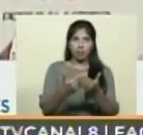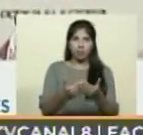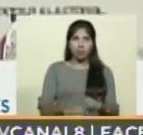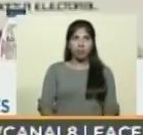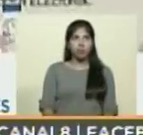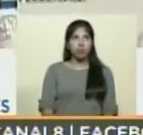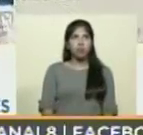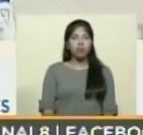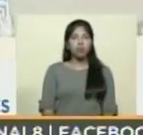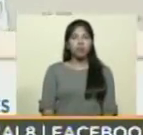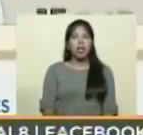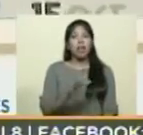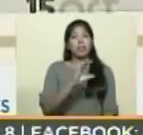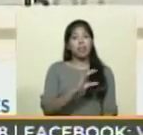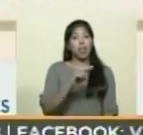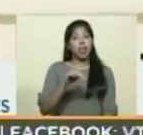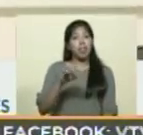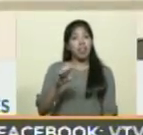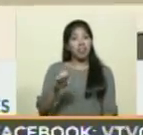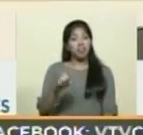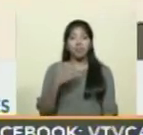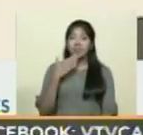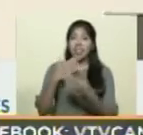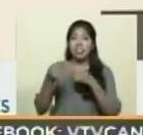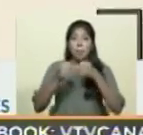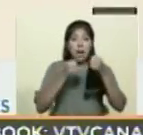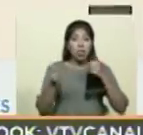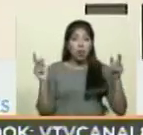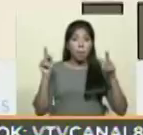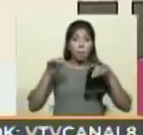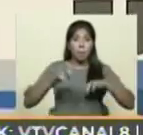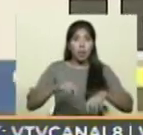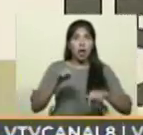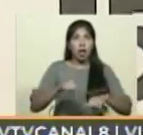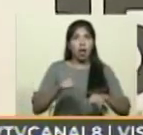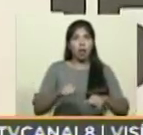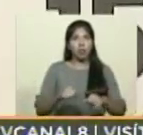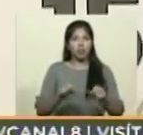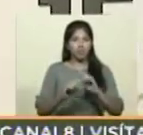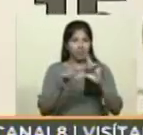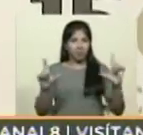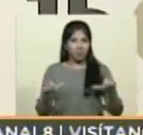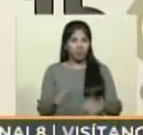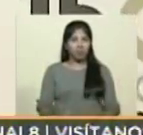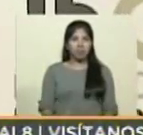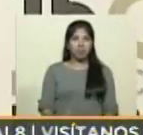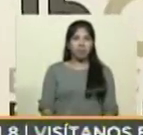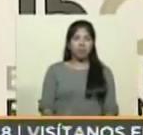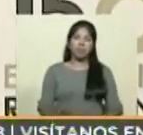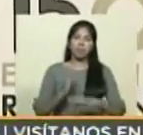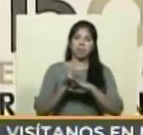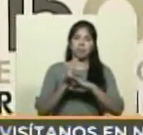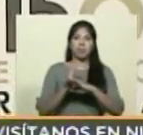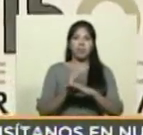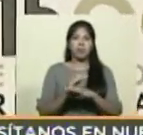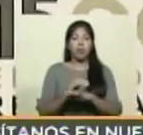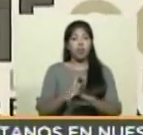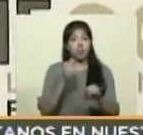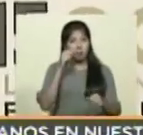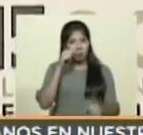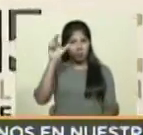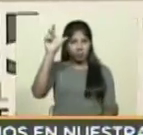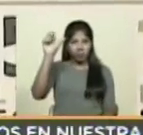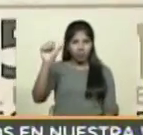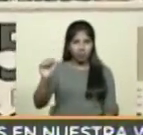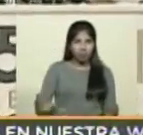El Consejo Nacional Electoral agradece a los medios de comunicación social por la cobertura brindada. Tengan todas. Bien, amigos de Venezolana de Televisión, escuchaban ustedes